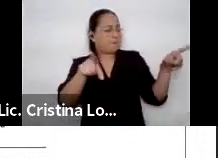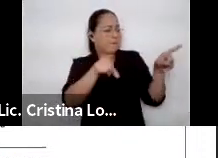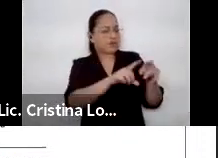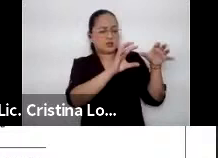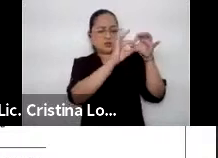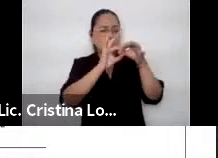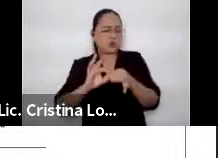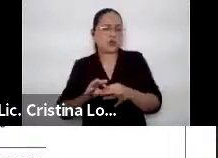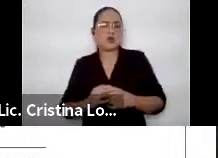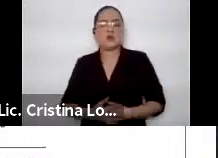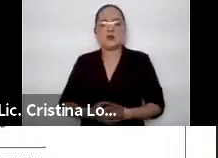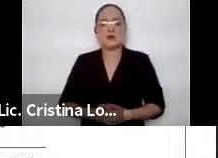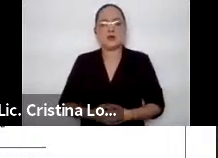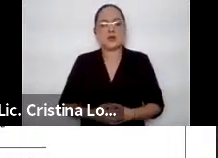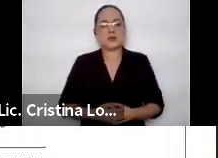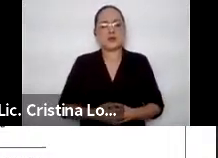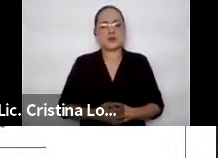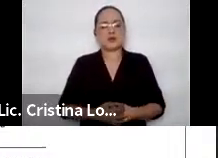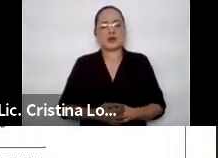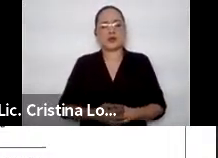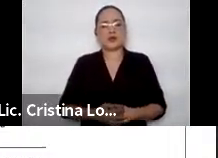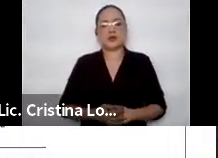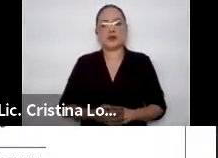sentido. Bien.